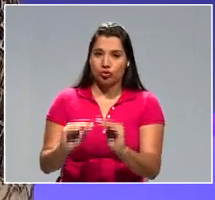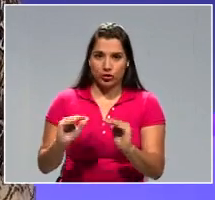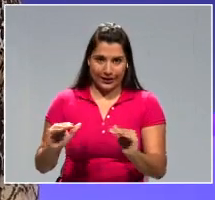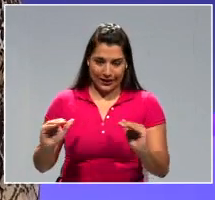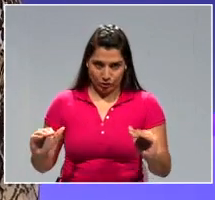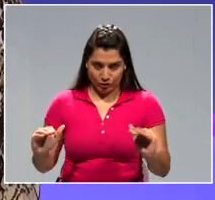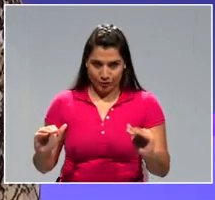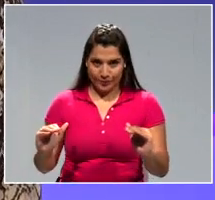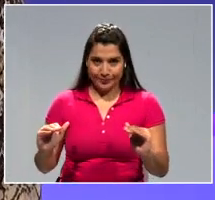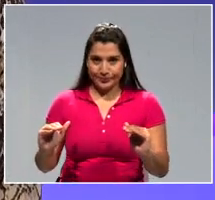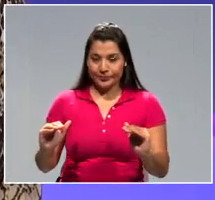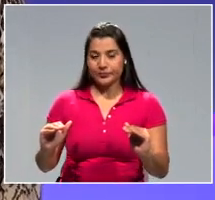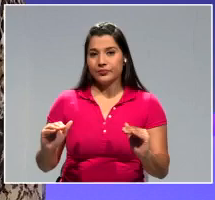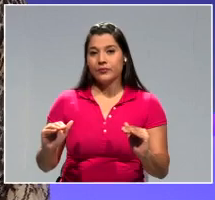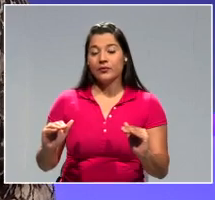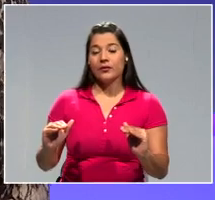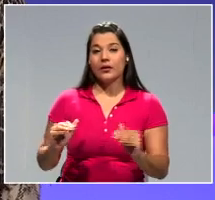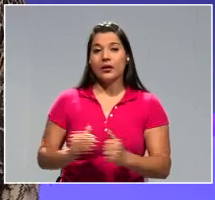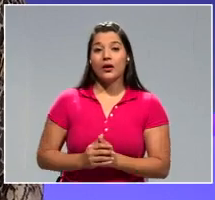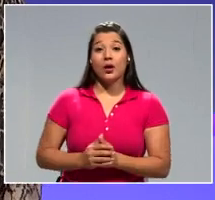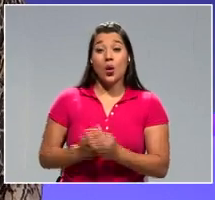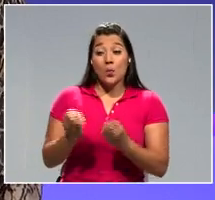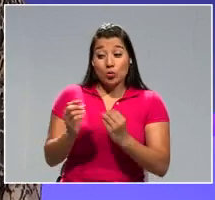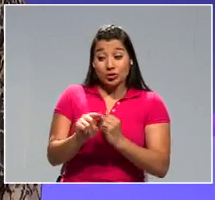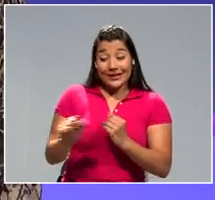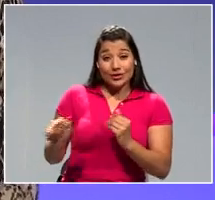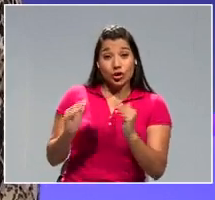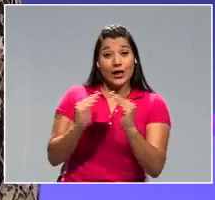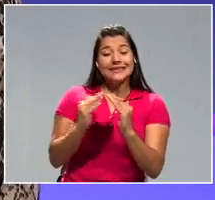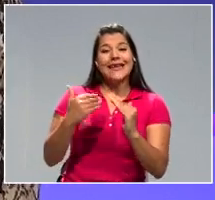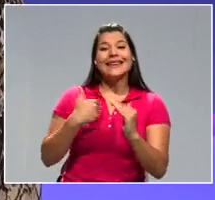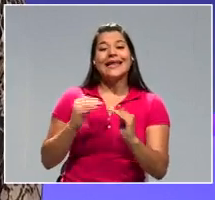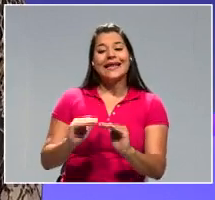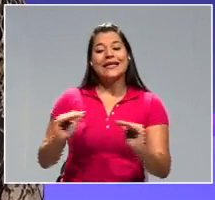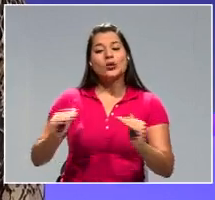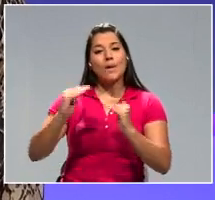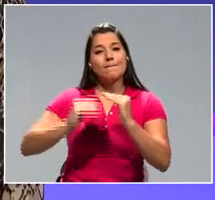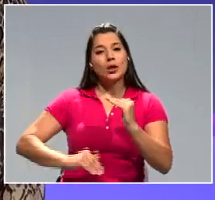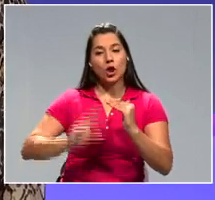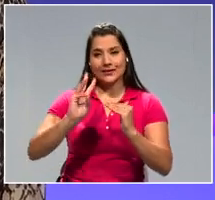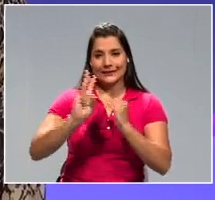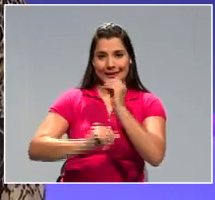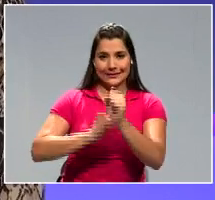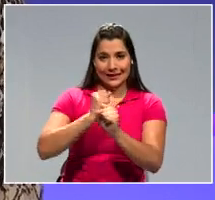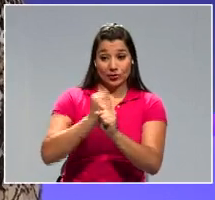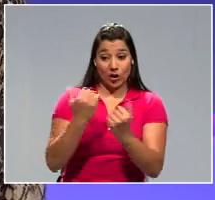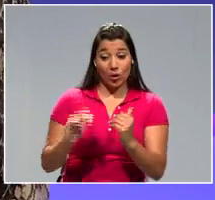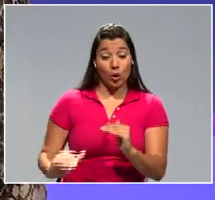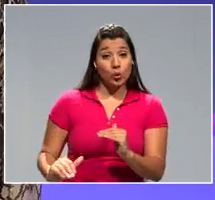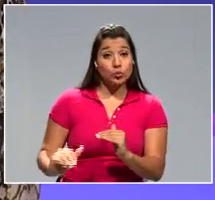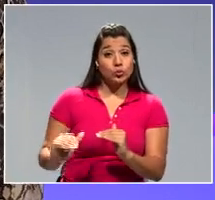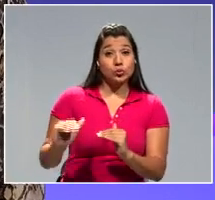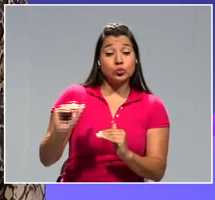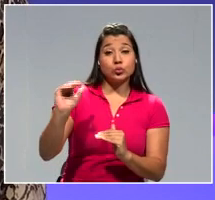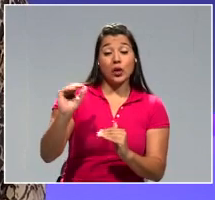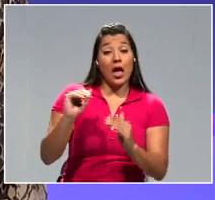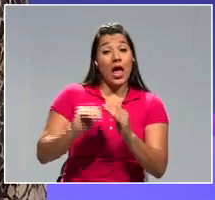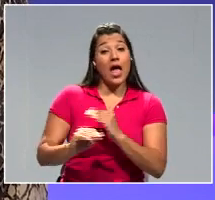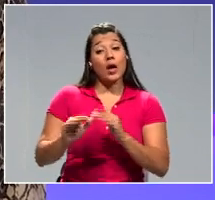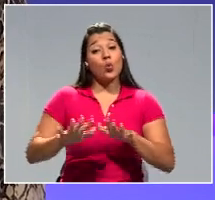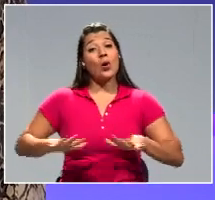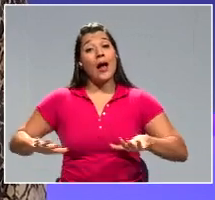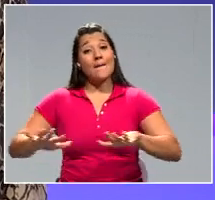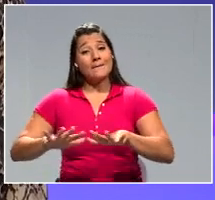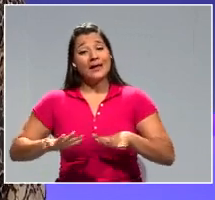parte de estos hogares tienen niños menores de 6 años que están creciendo en un ambiente de